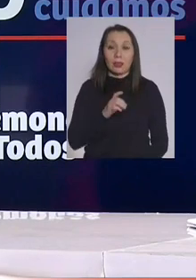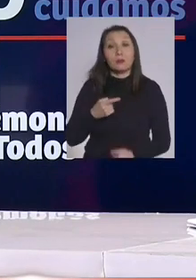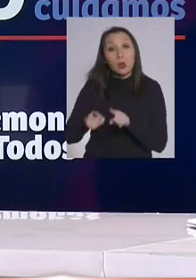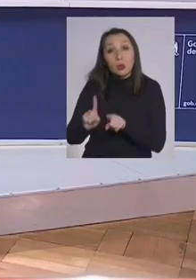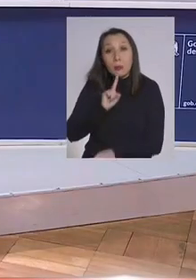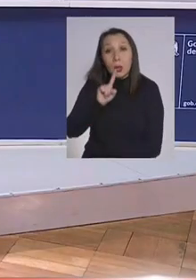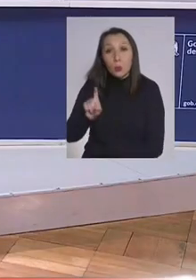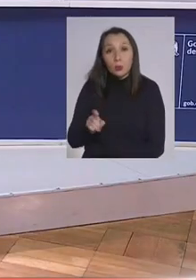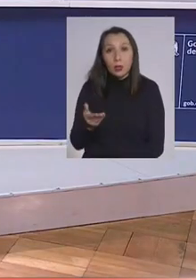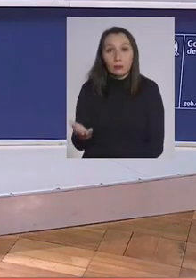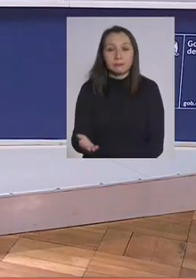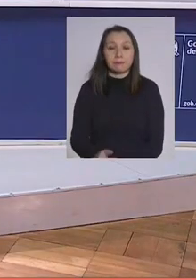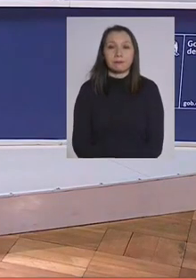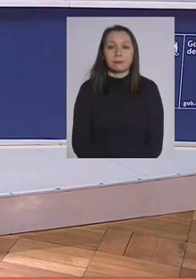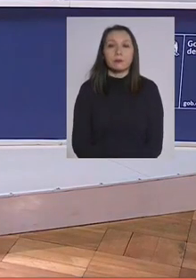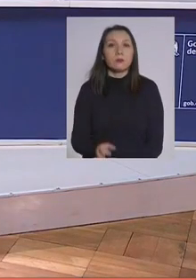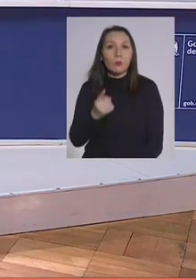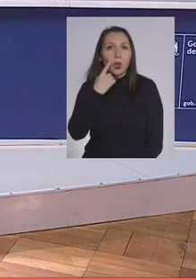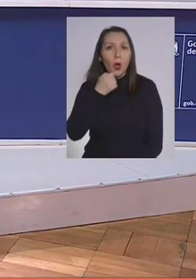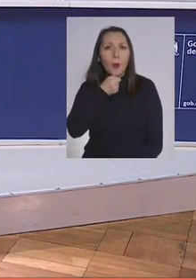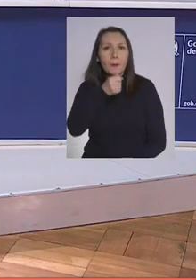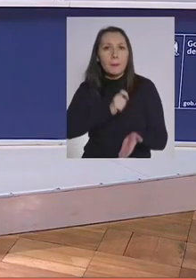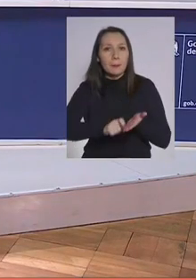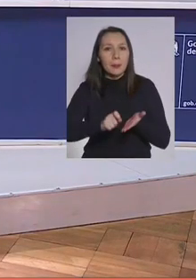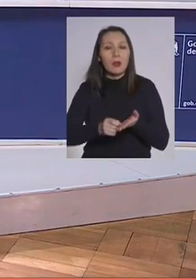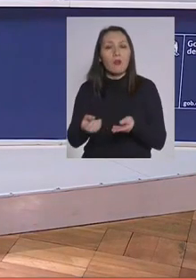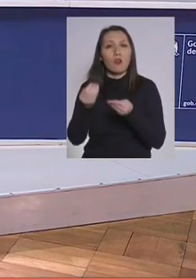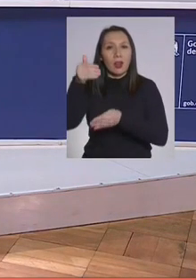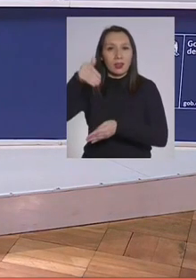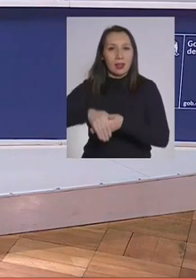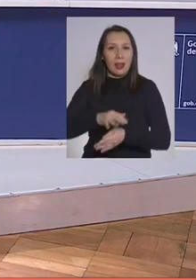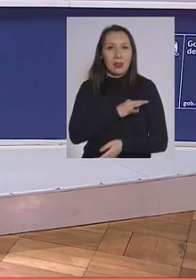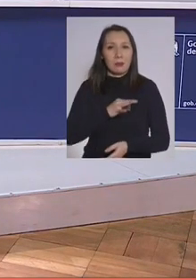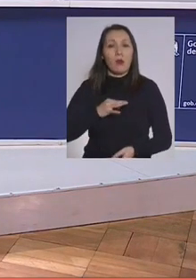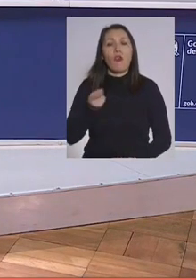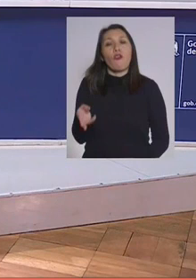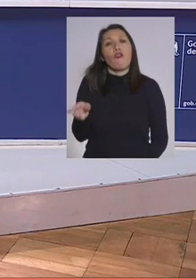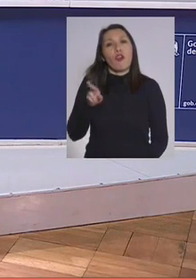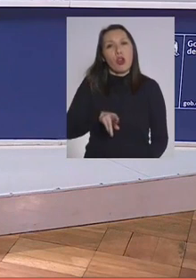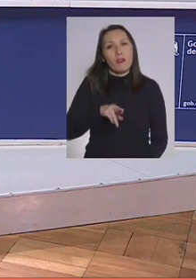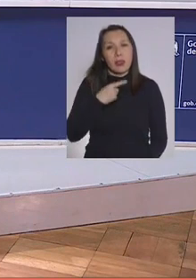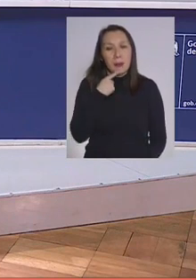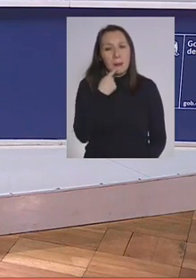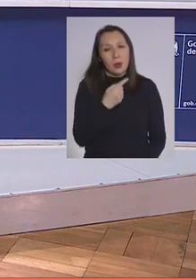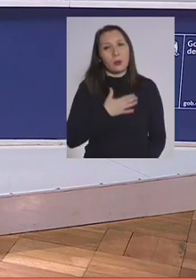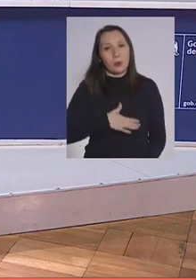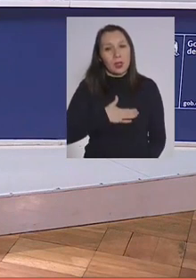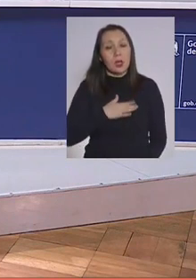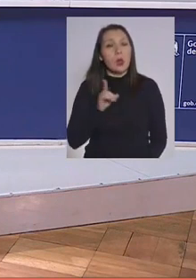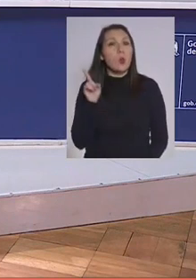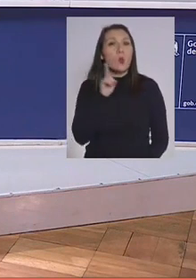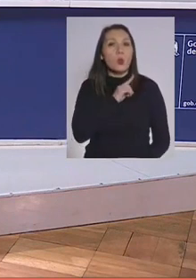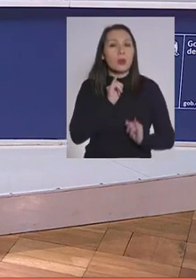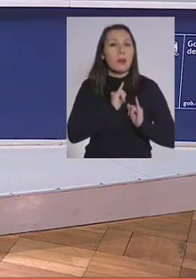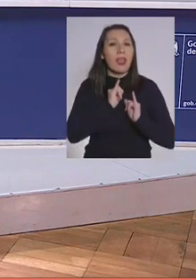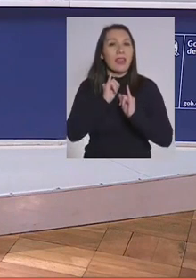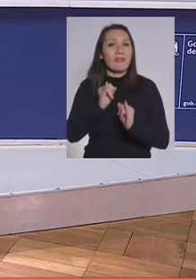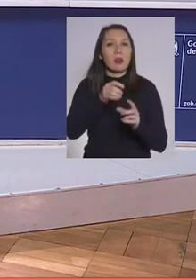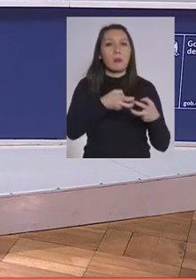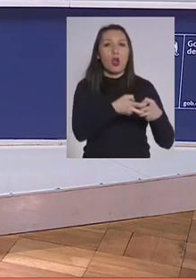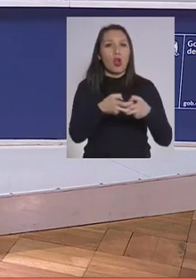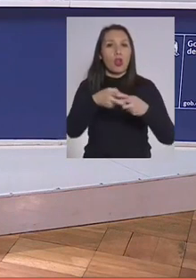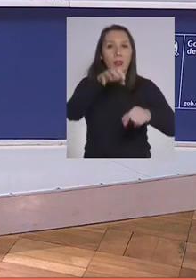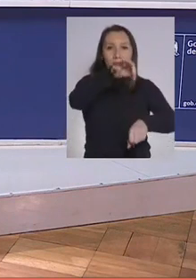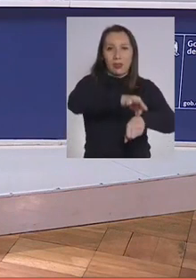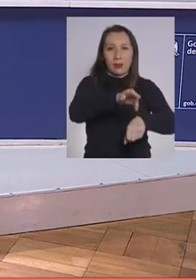pregunta buenas tardes ministro quisiera volver a preguntarle sobre el último informe del colegio